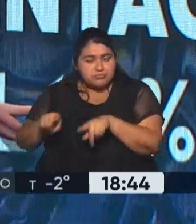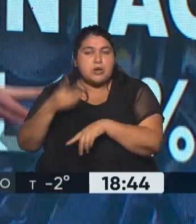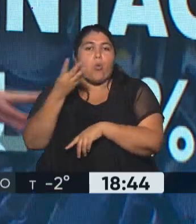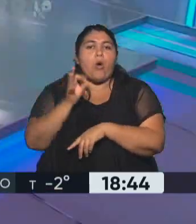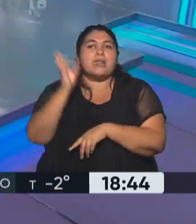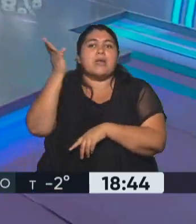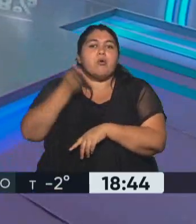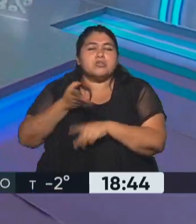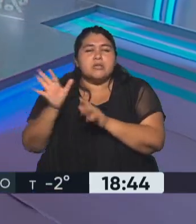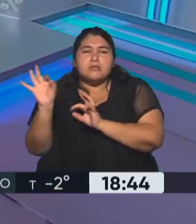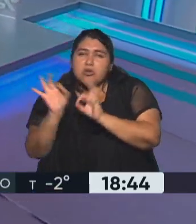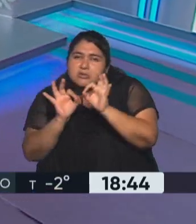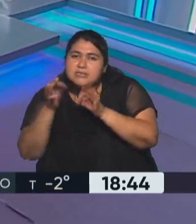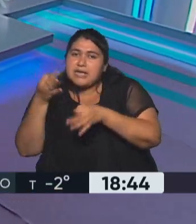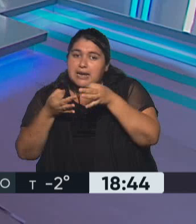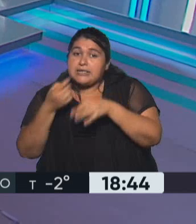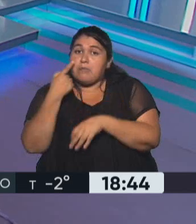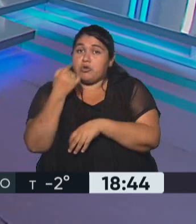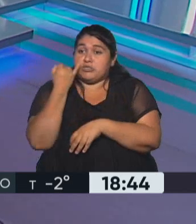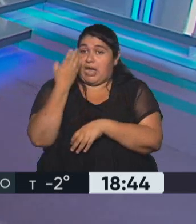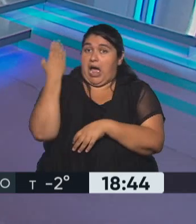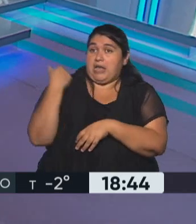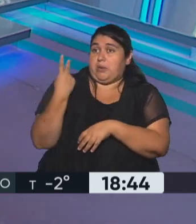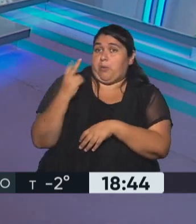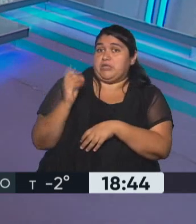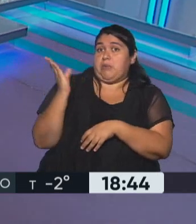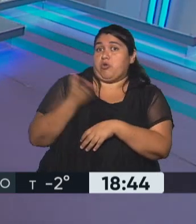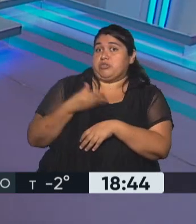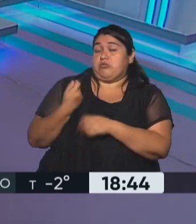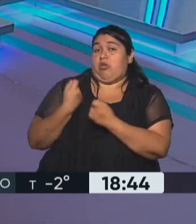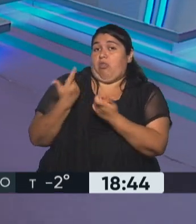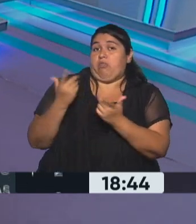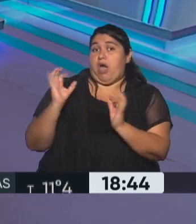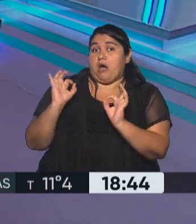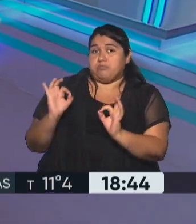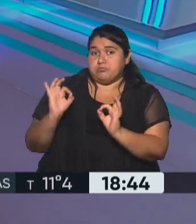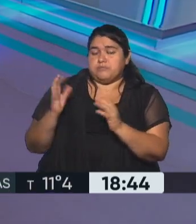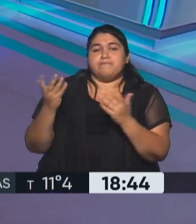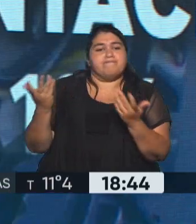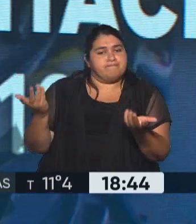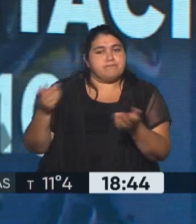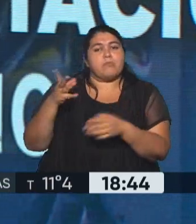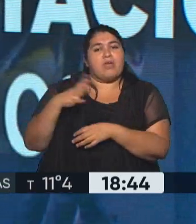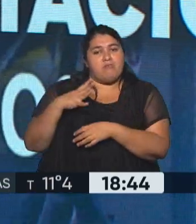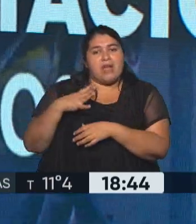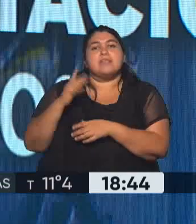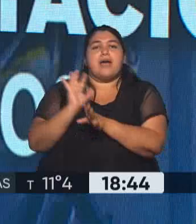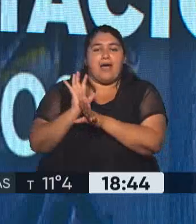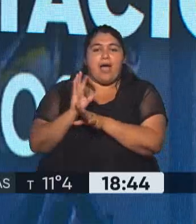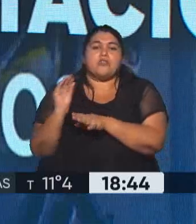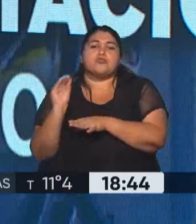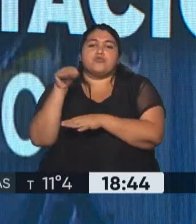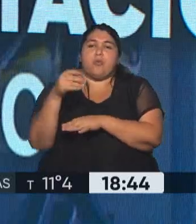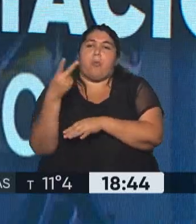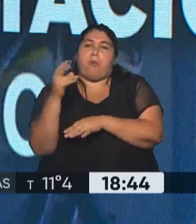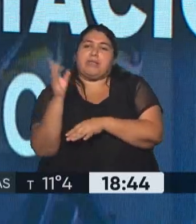en promedio, pero ya hay un 20% pactado anteriormente del acuerdo con el Fondo Monetario, entonces restaría sumarle